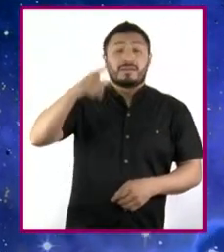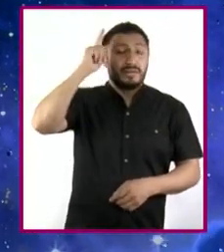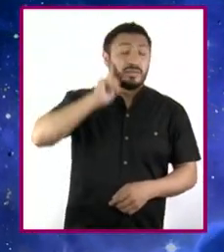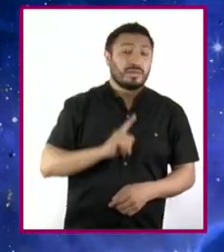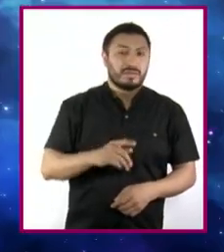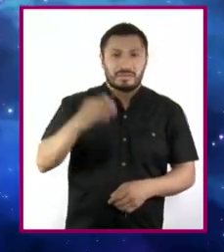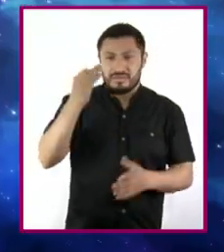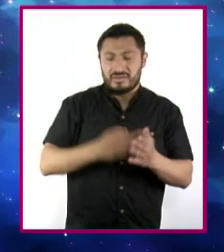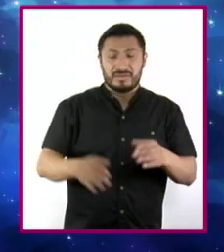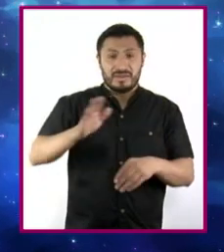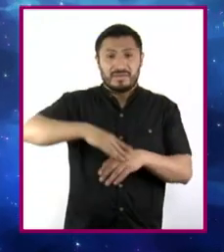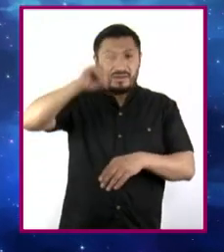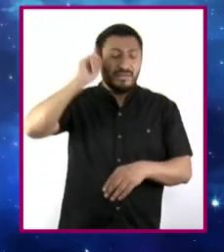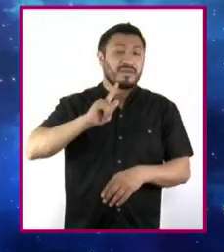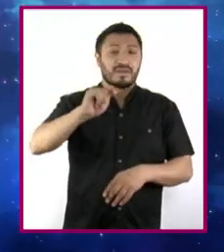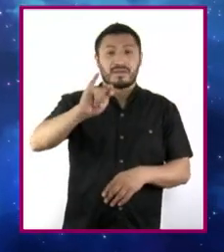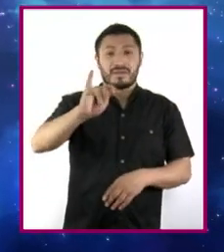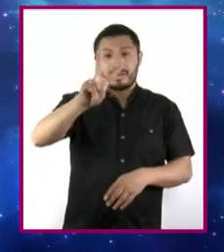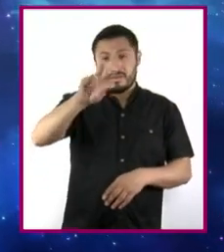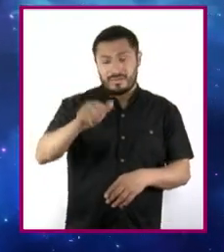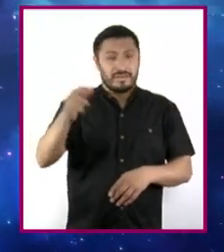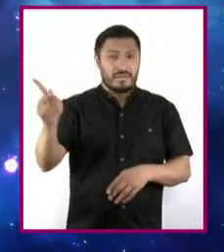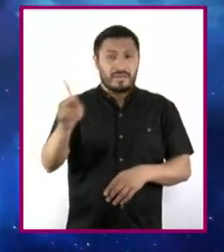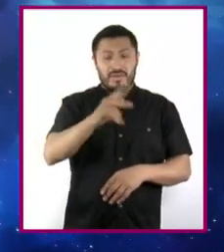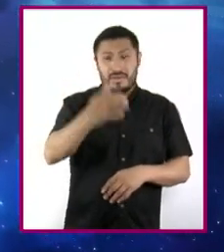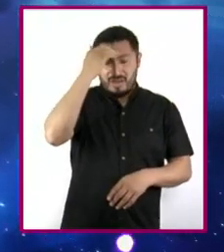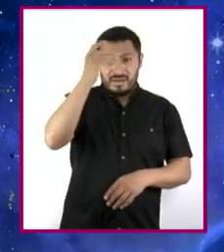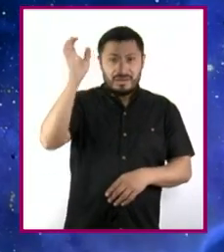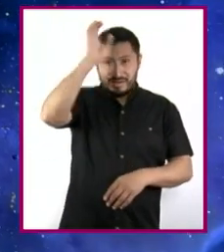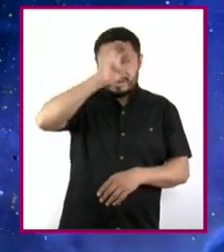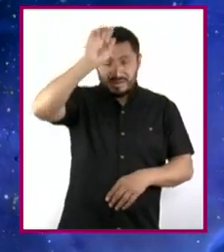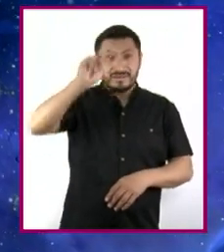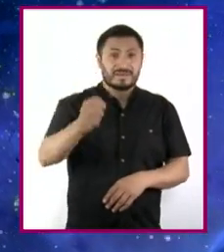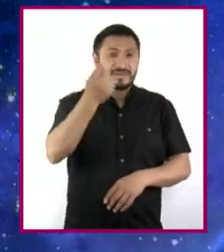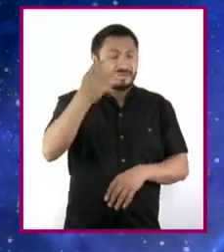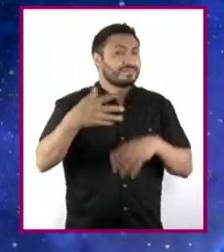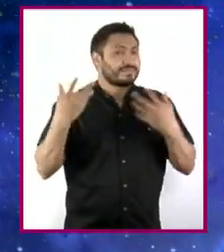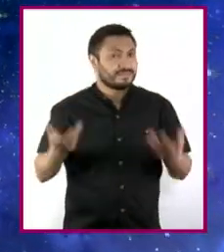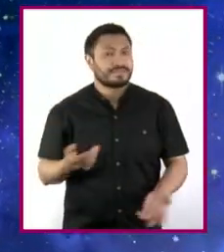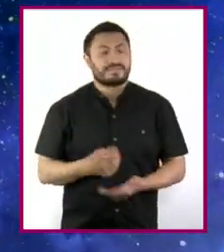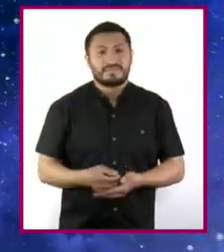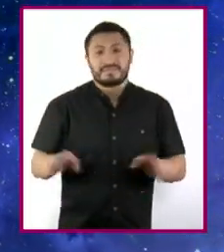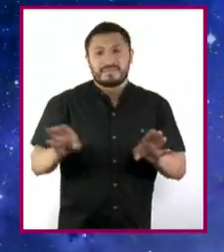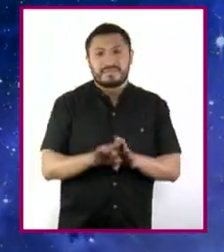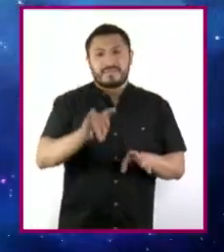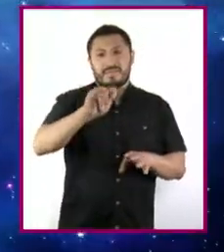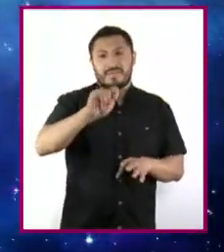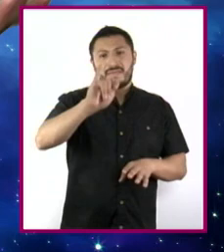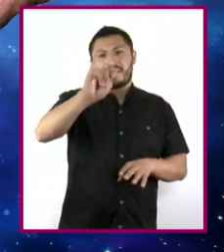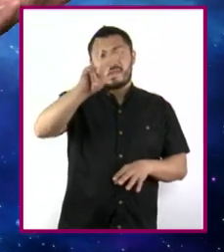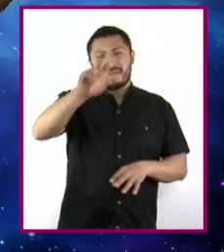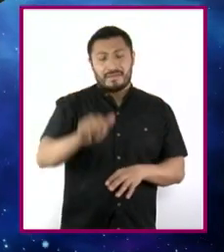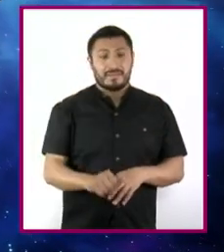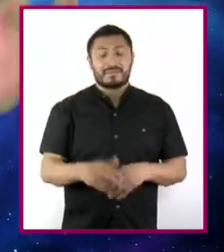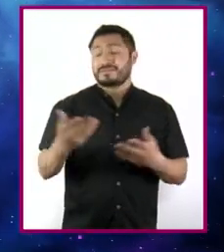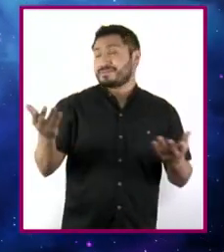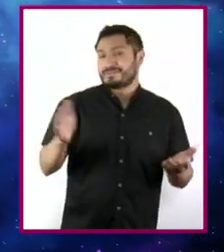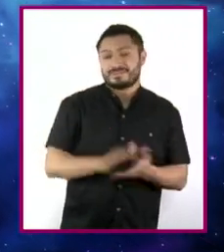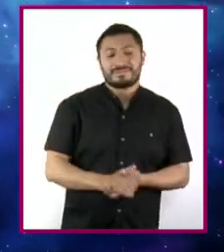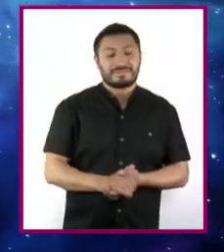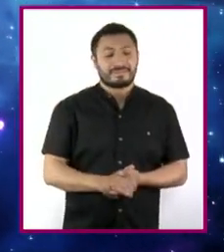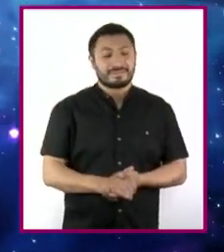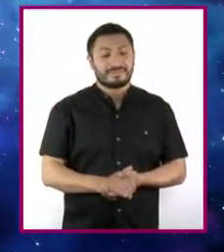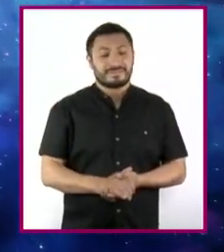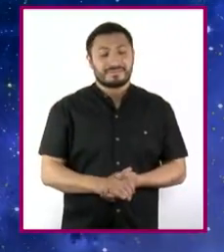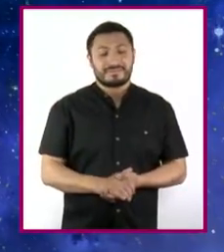como Tiva. ¿Que conozcan mucho de ciencia y tecnología? ¡Sí! ¡Como Tiva! ¡Houston!